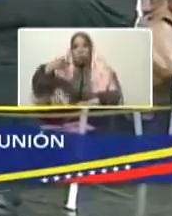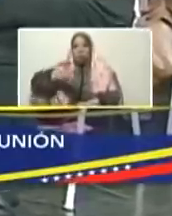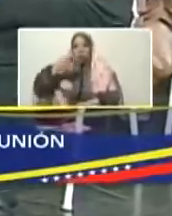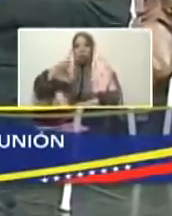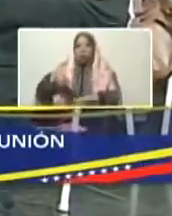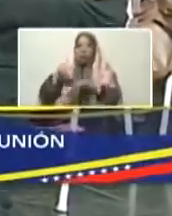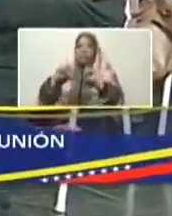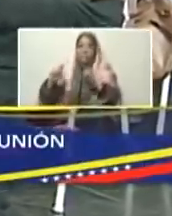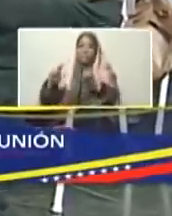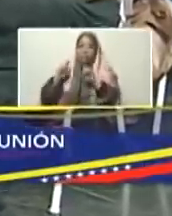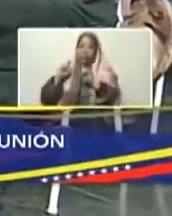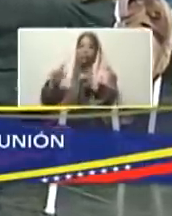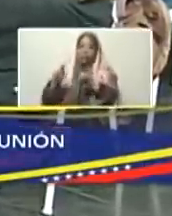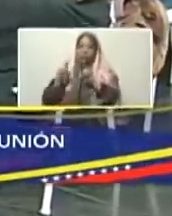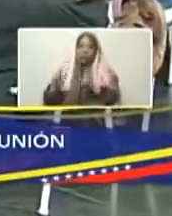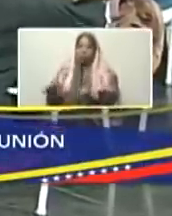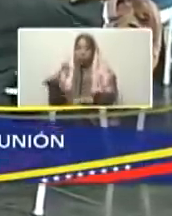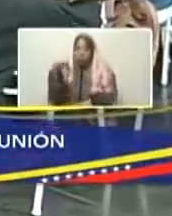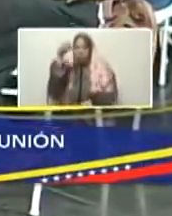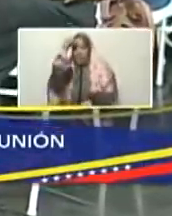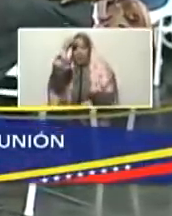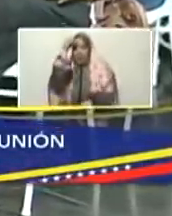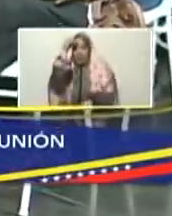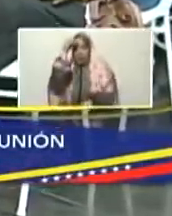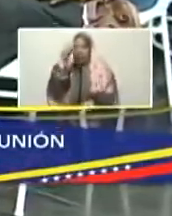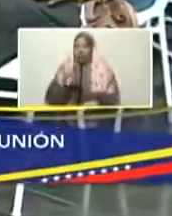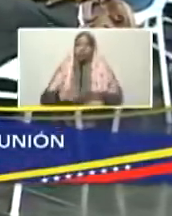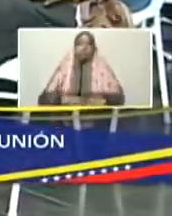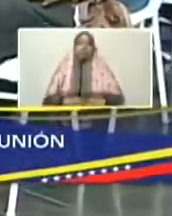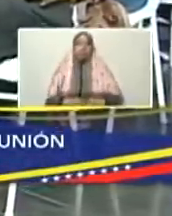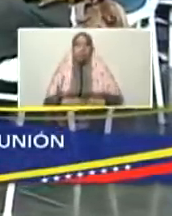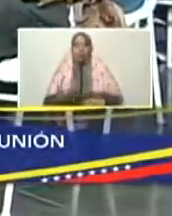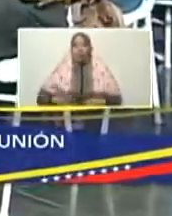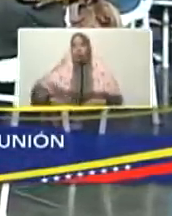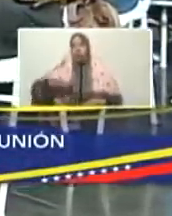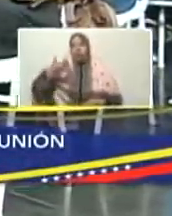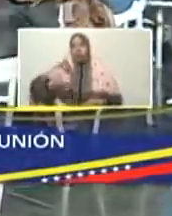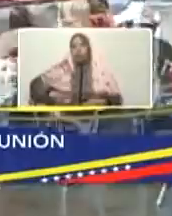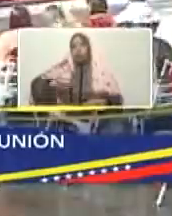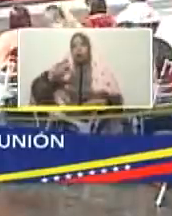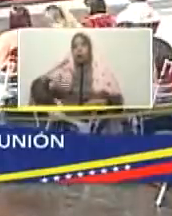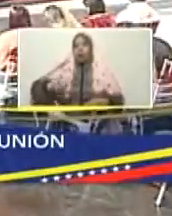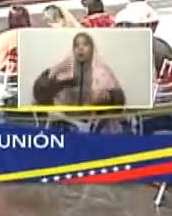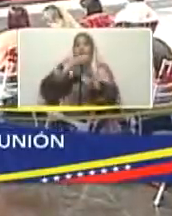vicepresidente lo importante es la formación política cultural